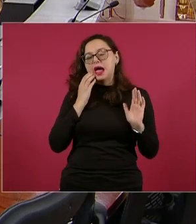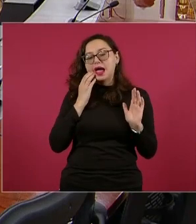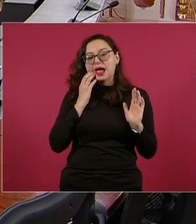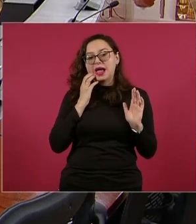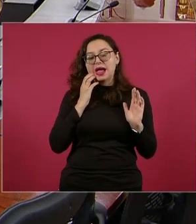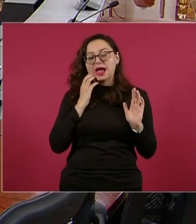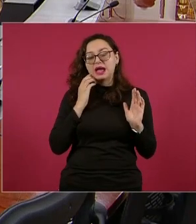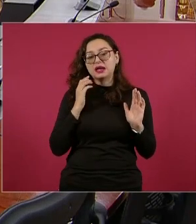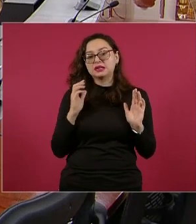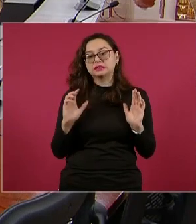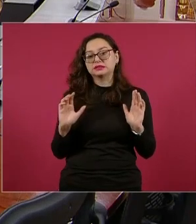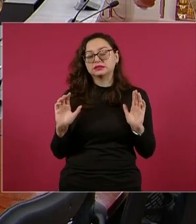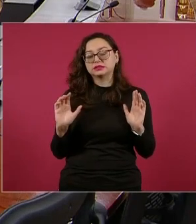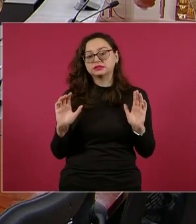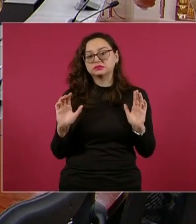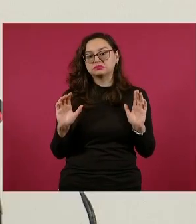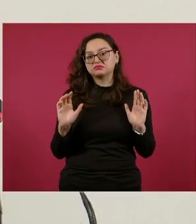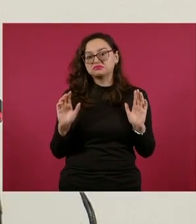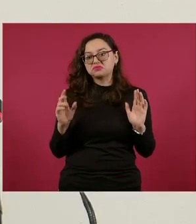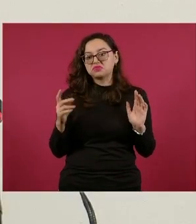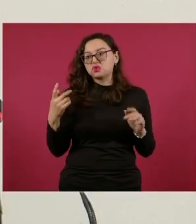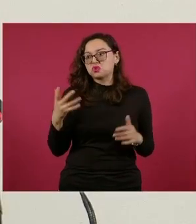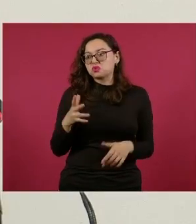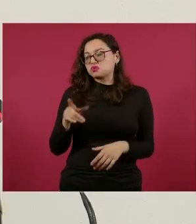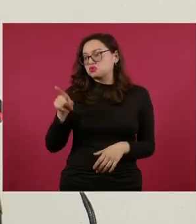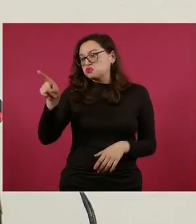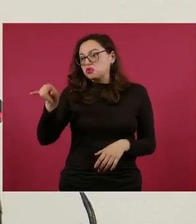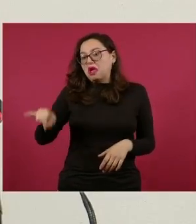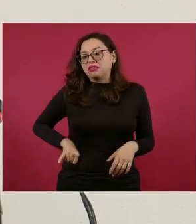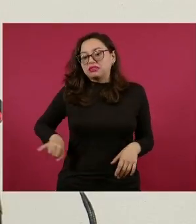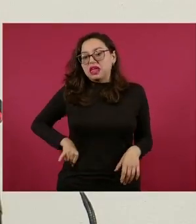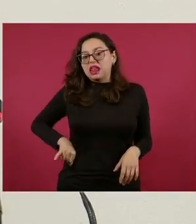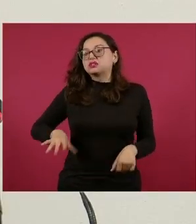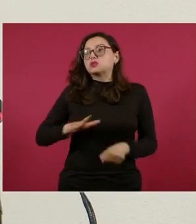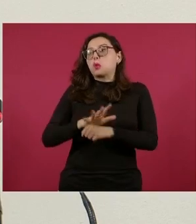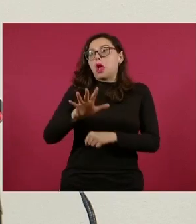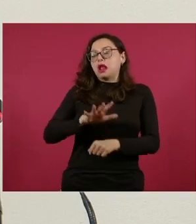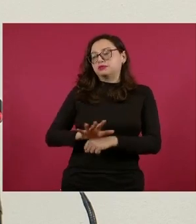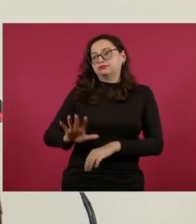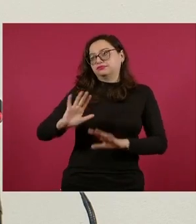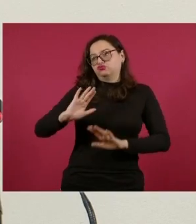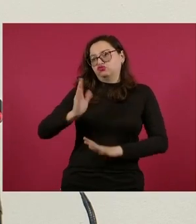sé a qué intereses representan.